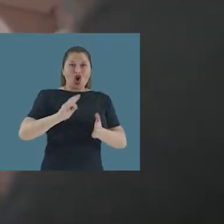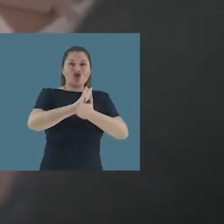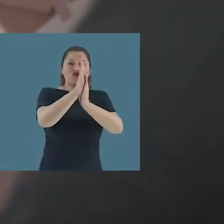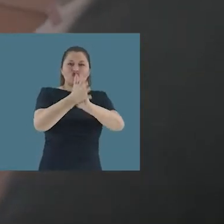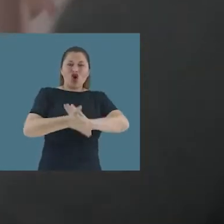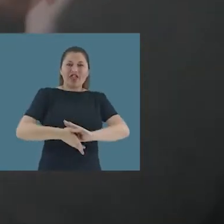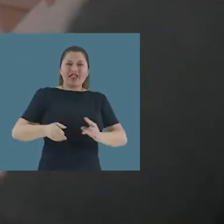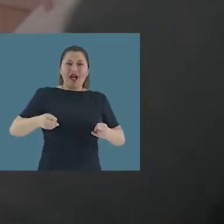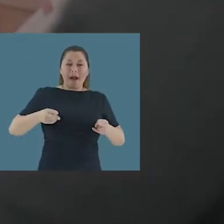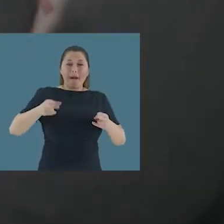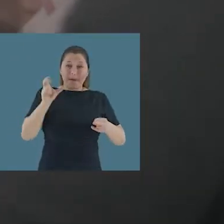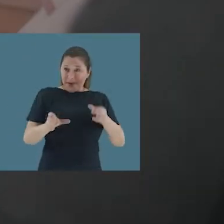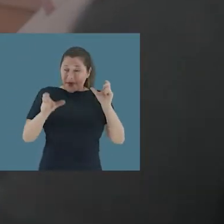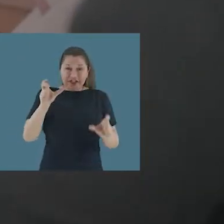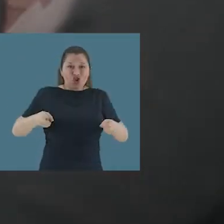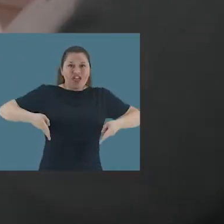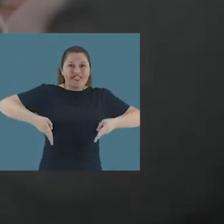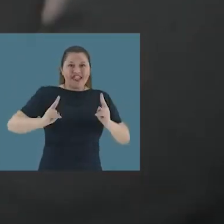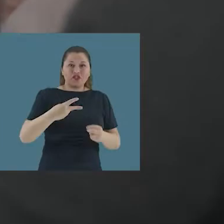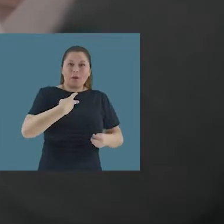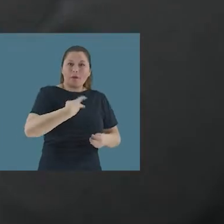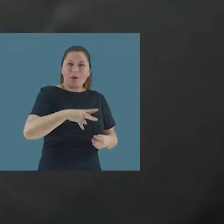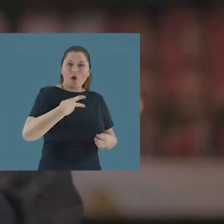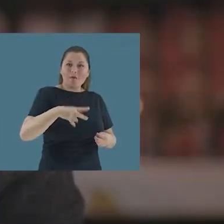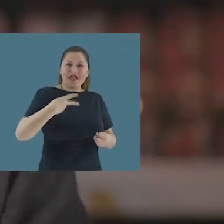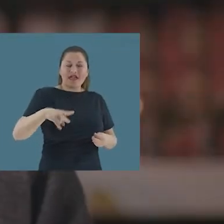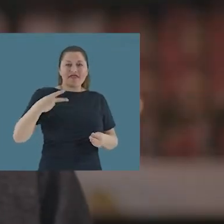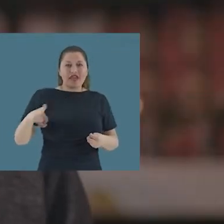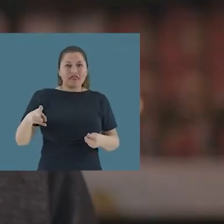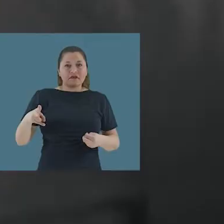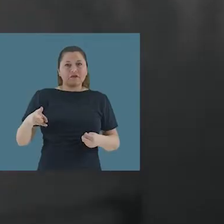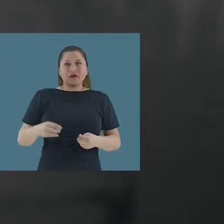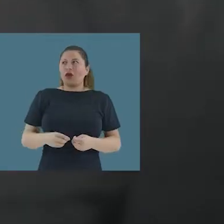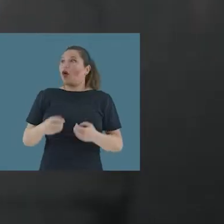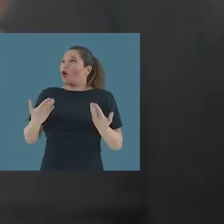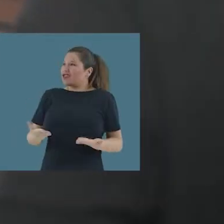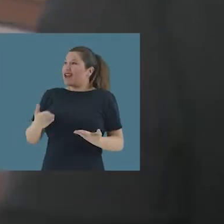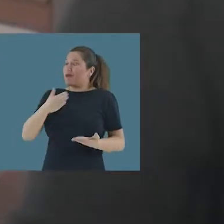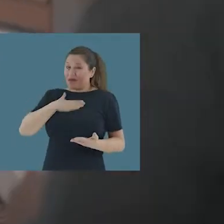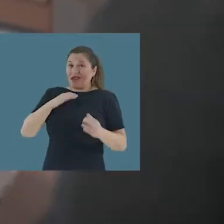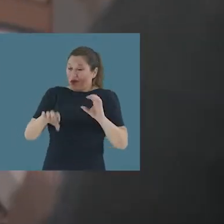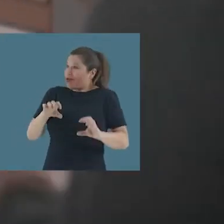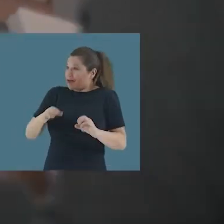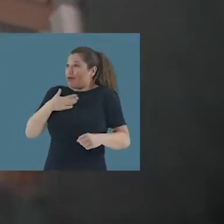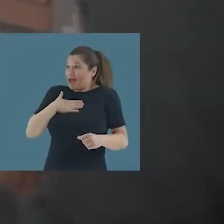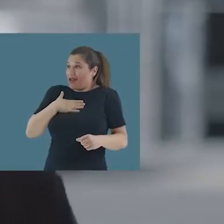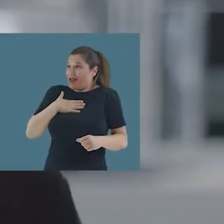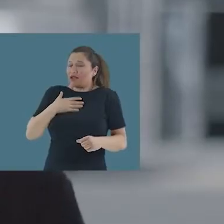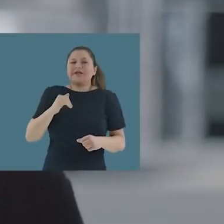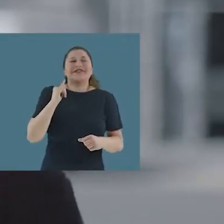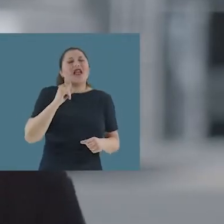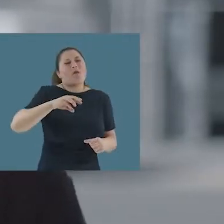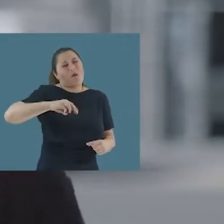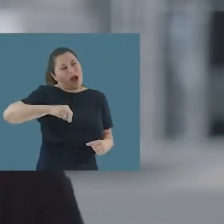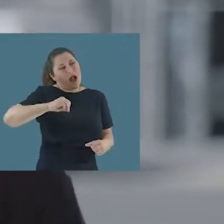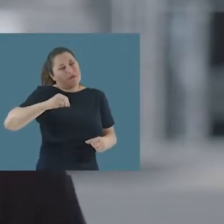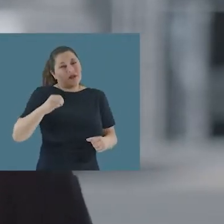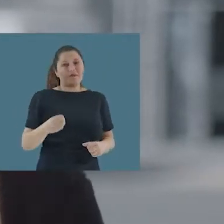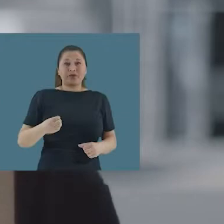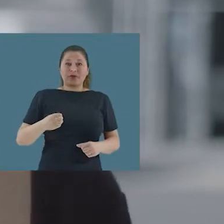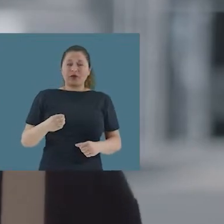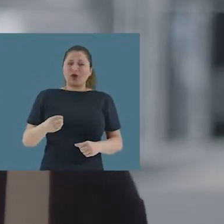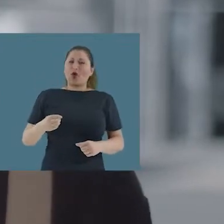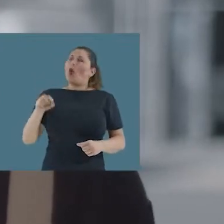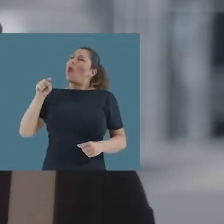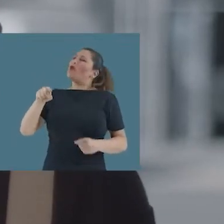Toda persona tiene derecho de propiedad en todos sus bienes. O sea que mis cosas son mías. Sí, pues mami.